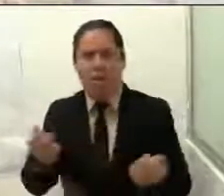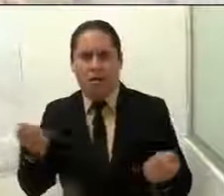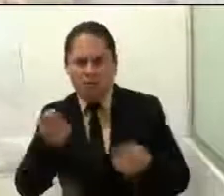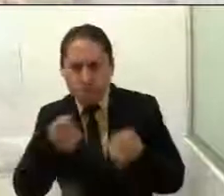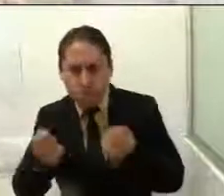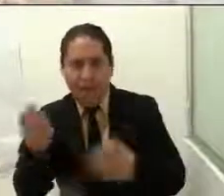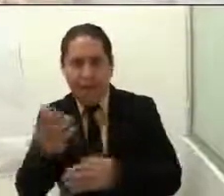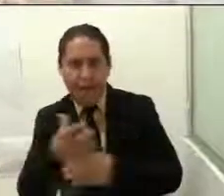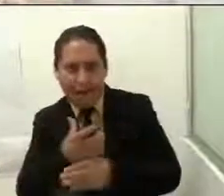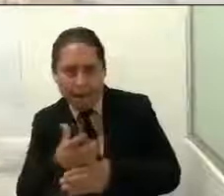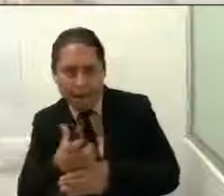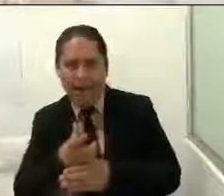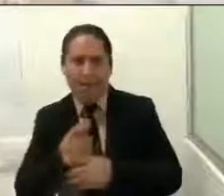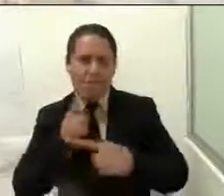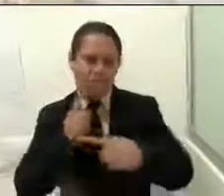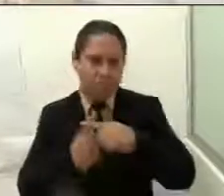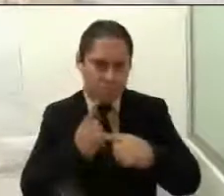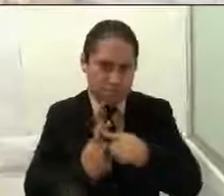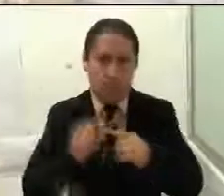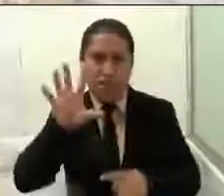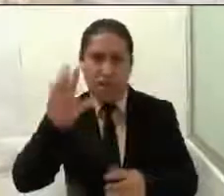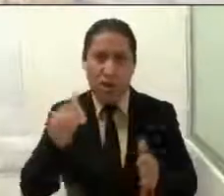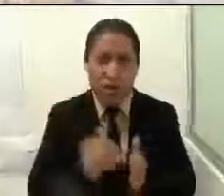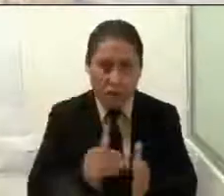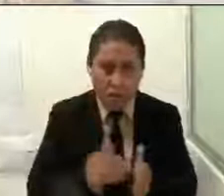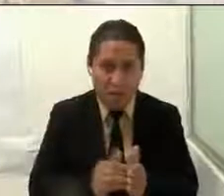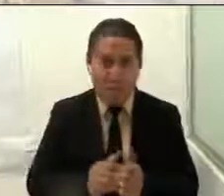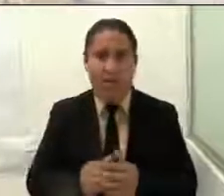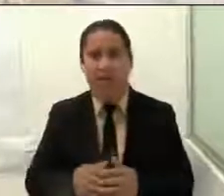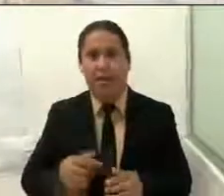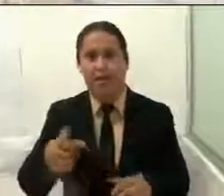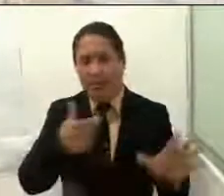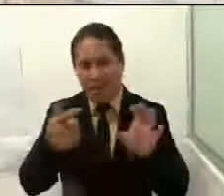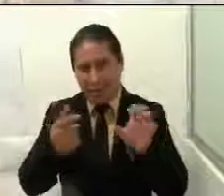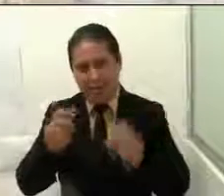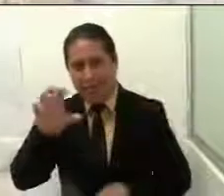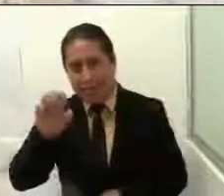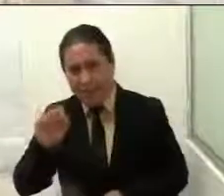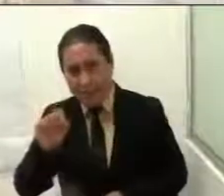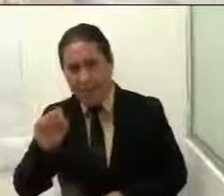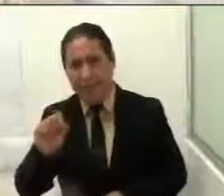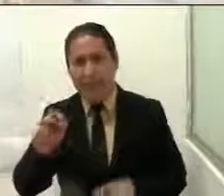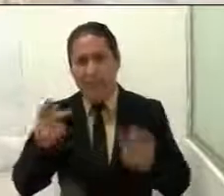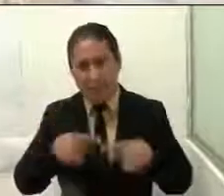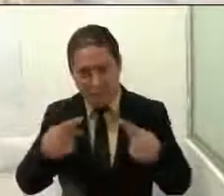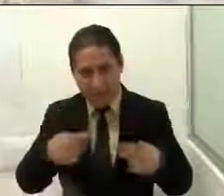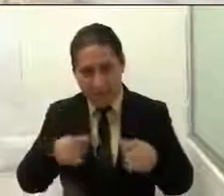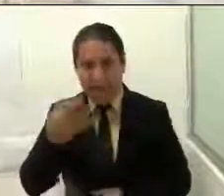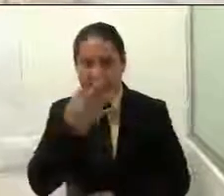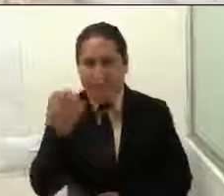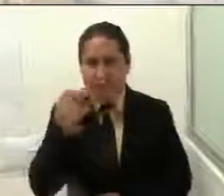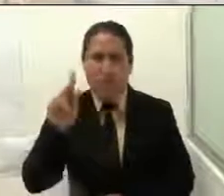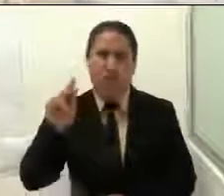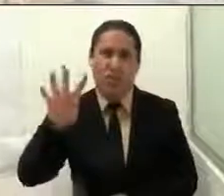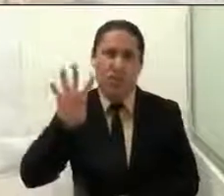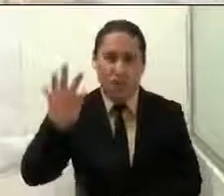café a favor de 5.760 productores al realizar 384